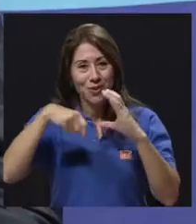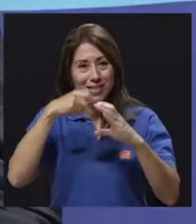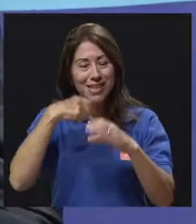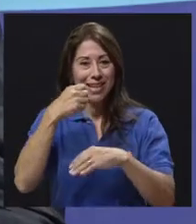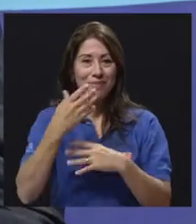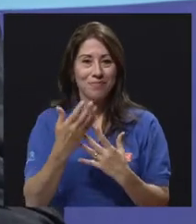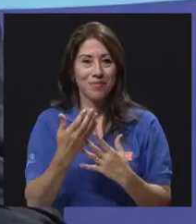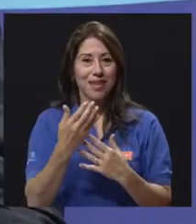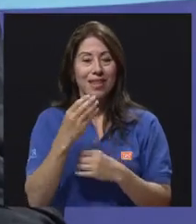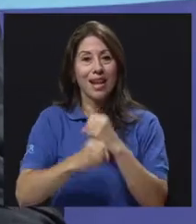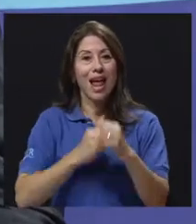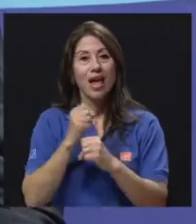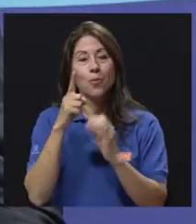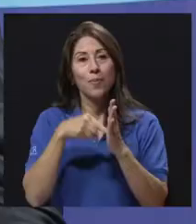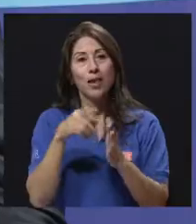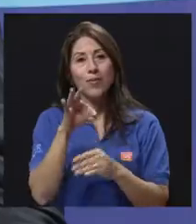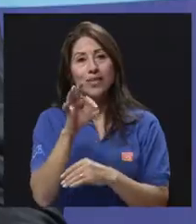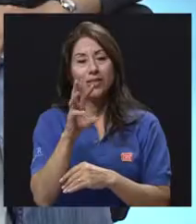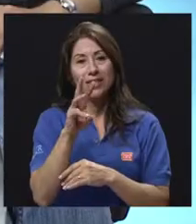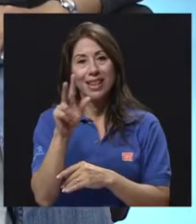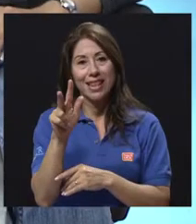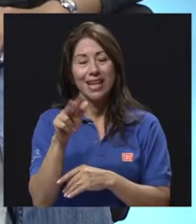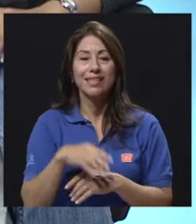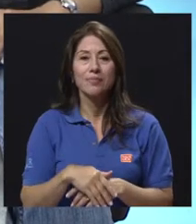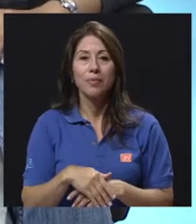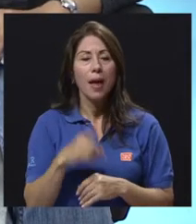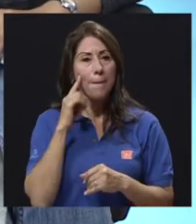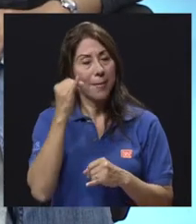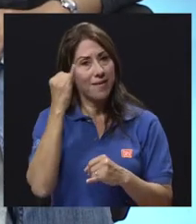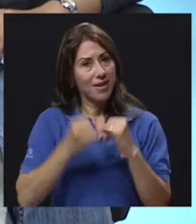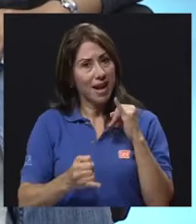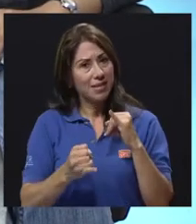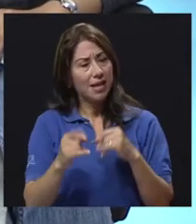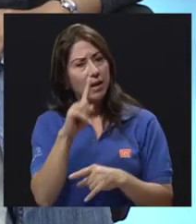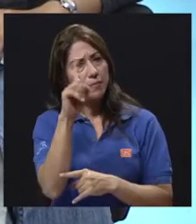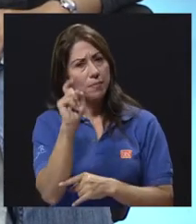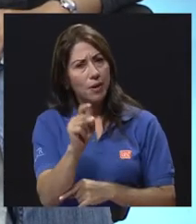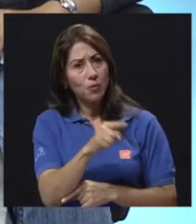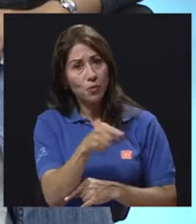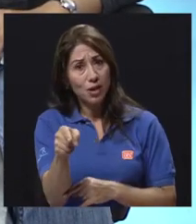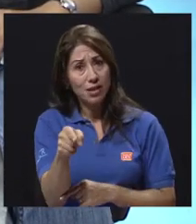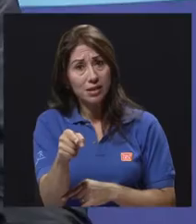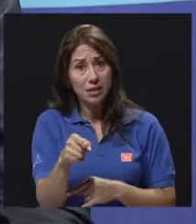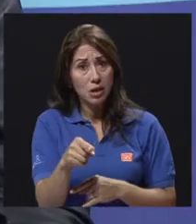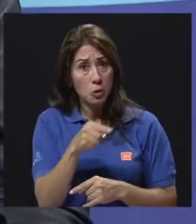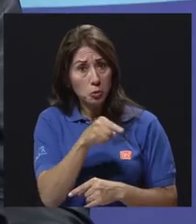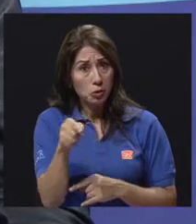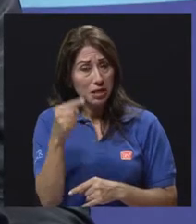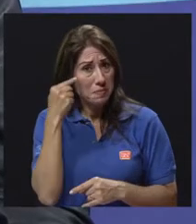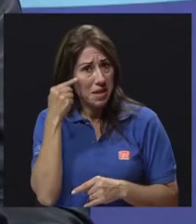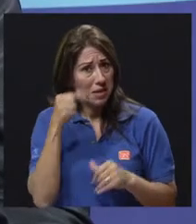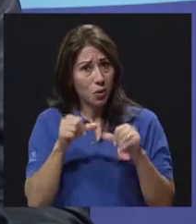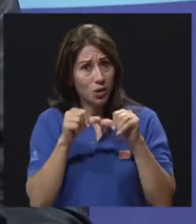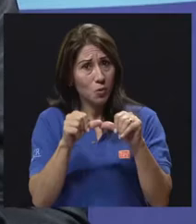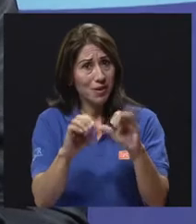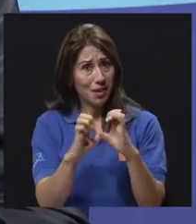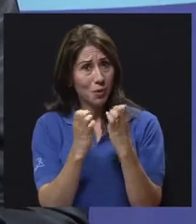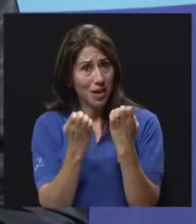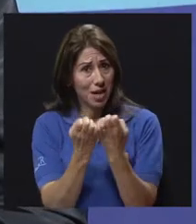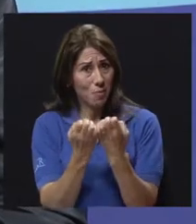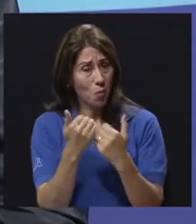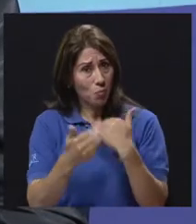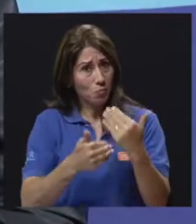finalizar, precisamente quería preguntarles a Tracy y a José Pablo si piensan seguir siendo equipo para